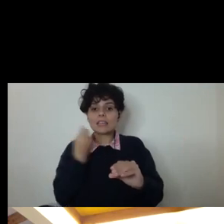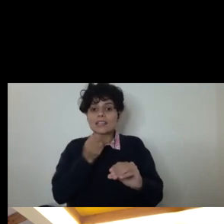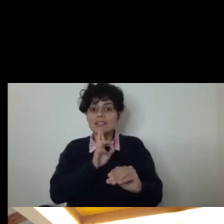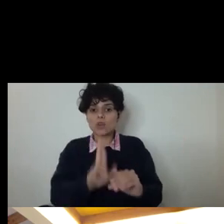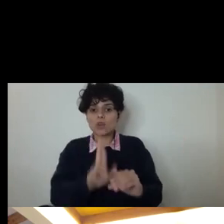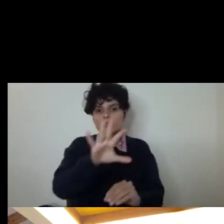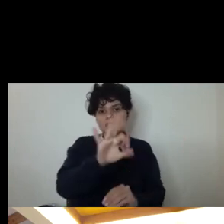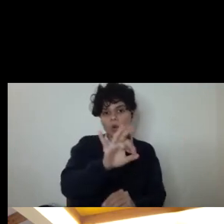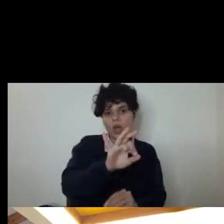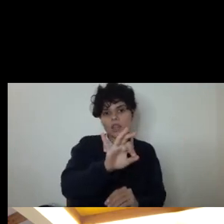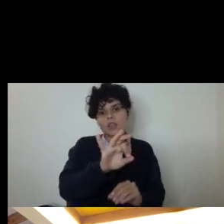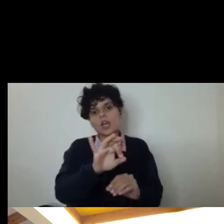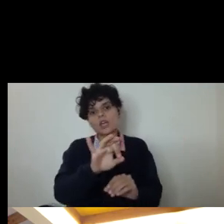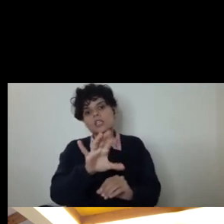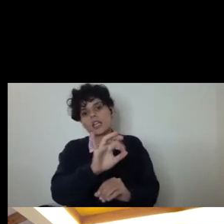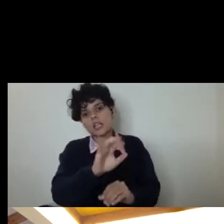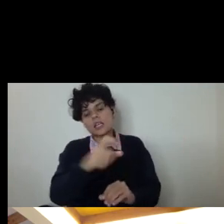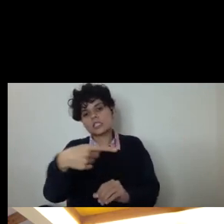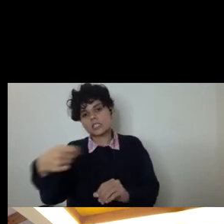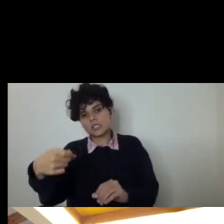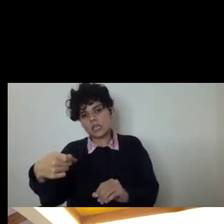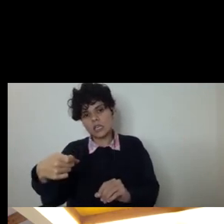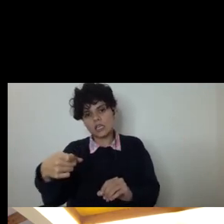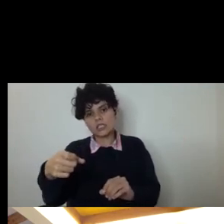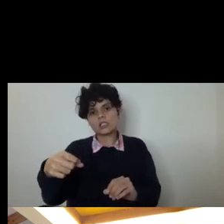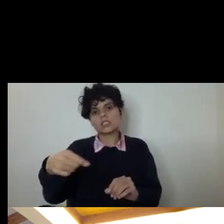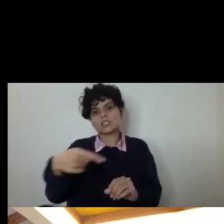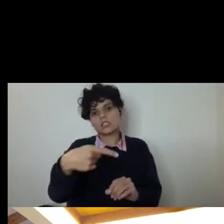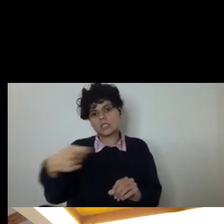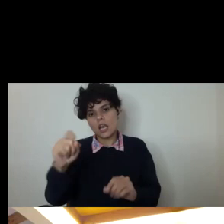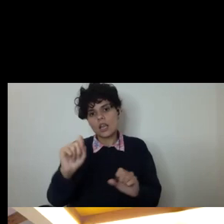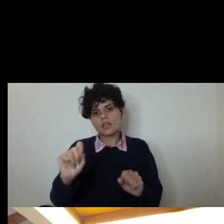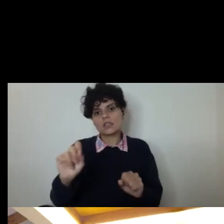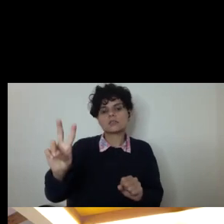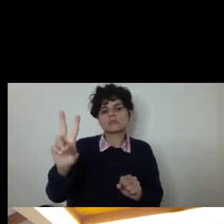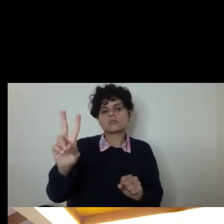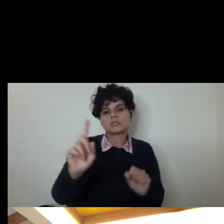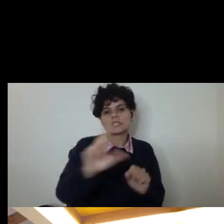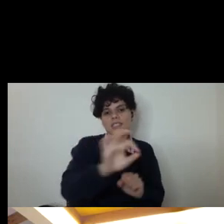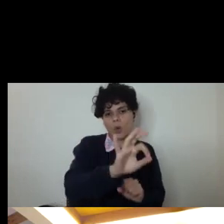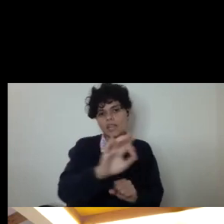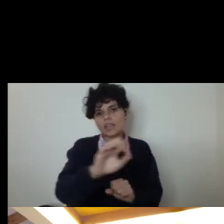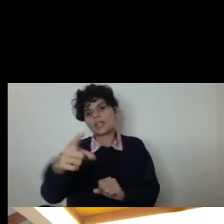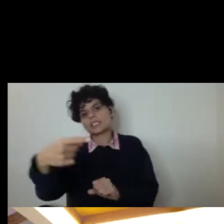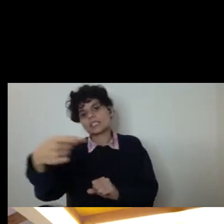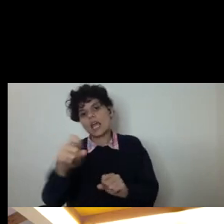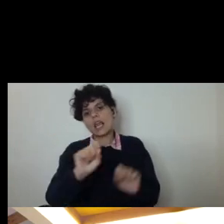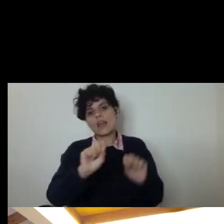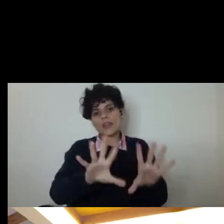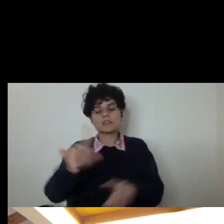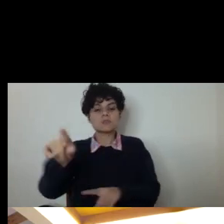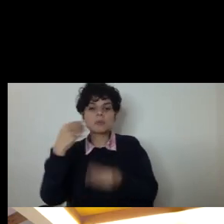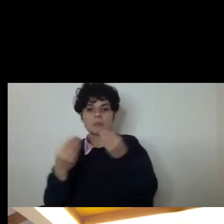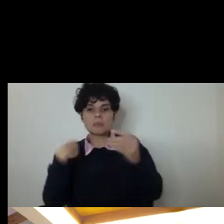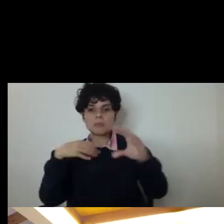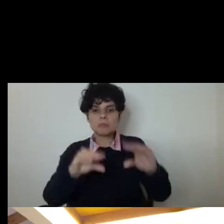50 pulsos a 10 Hz, 100 pulsos a 10 Hz, 100 pulsos a 20 Hz, 200 pulsos a 20 Hz, las señales son bastante menores que